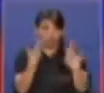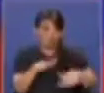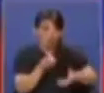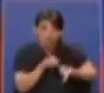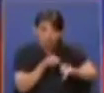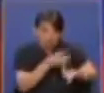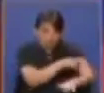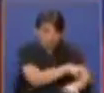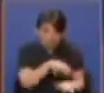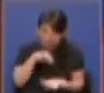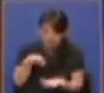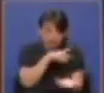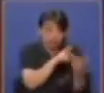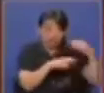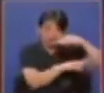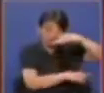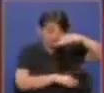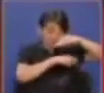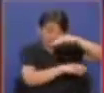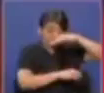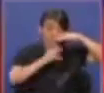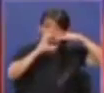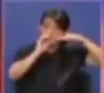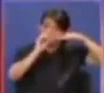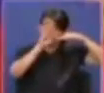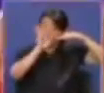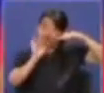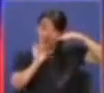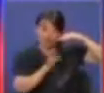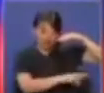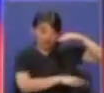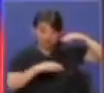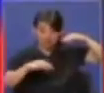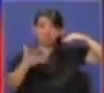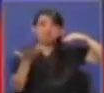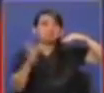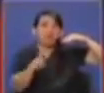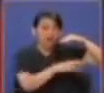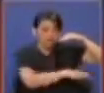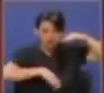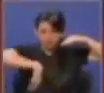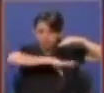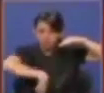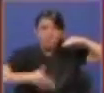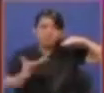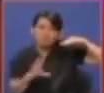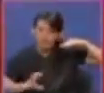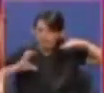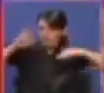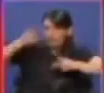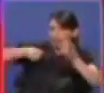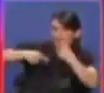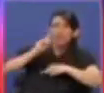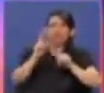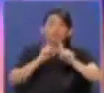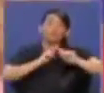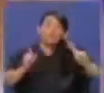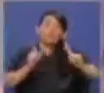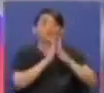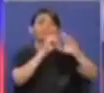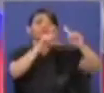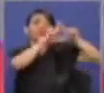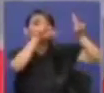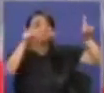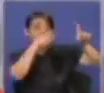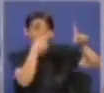gramo de cobre, pero le exigimos a la empresa que anticipe regalías